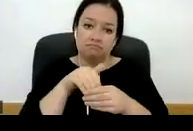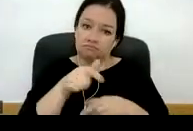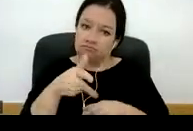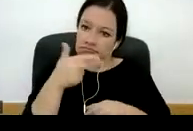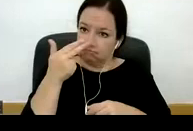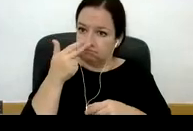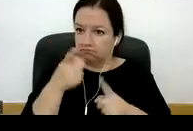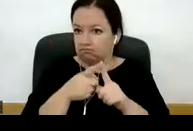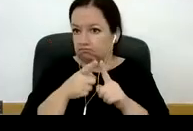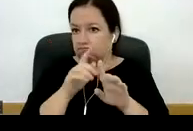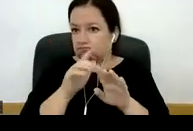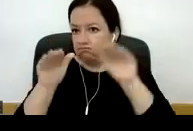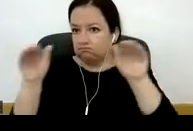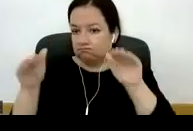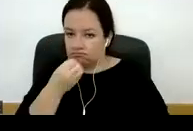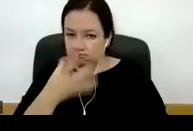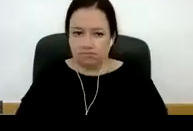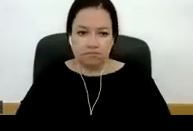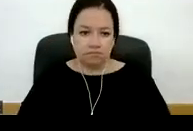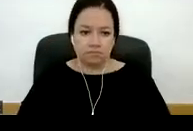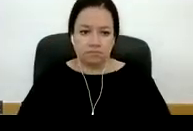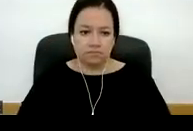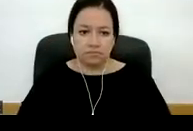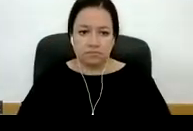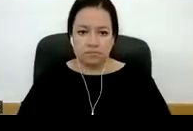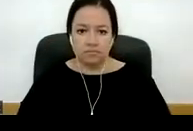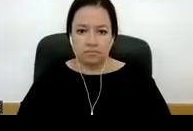bastante interesante.